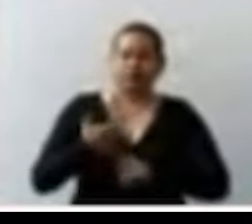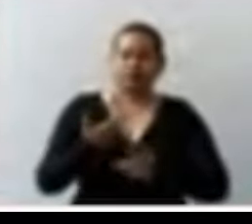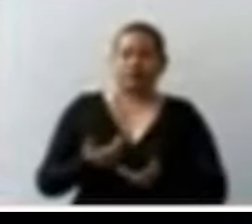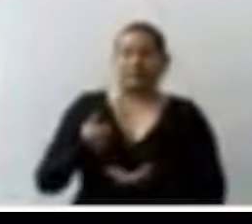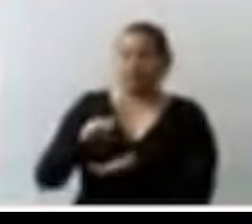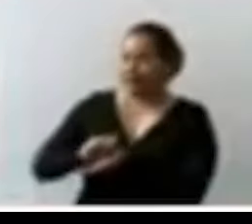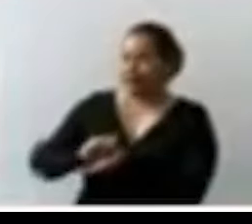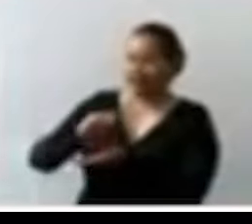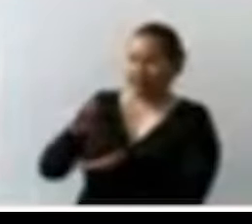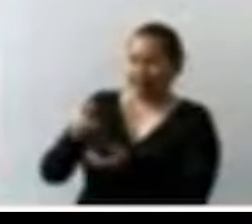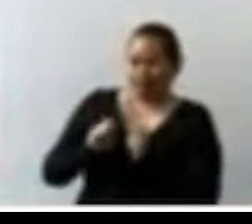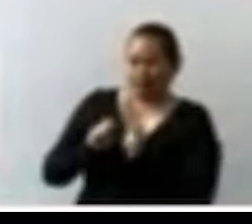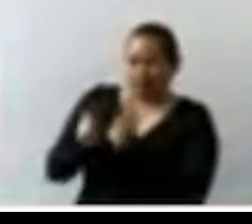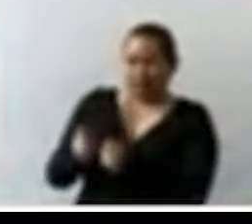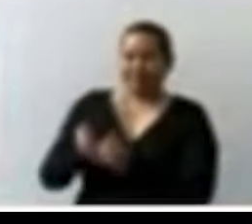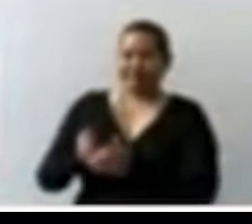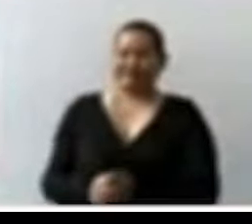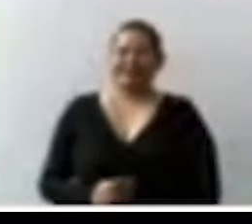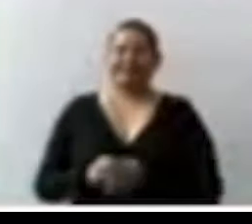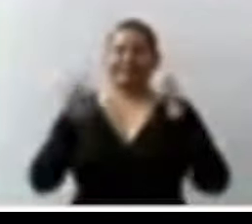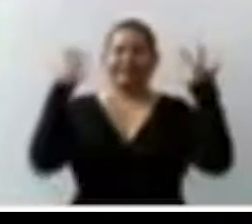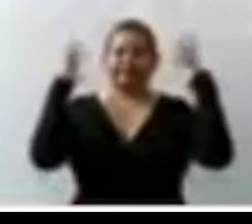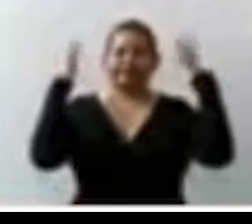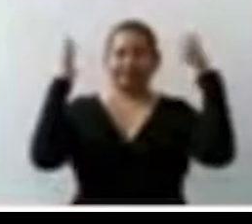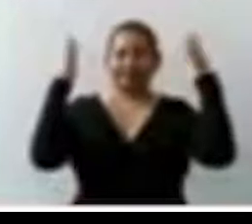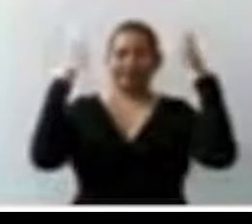aceptar esta encomienda.